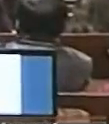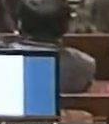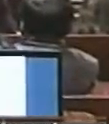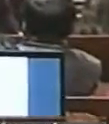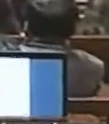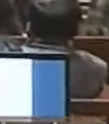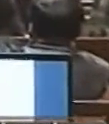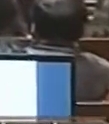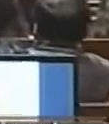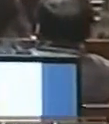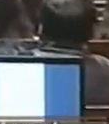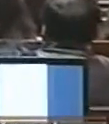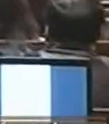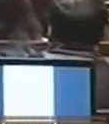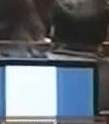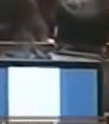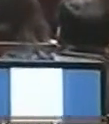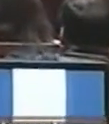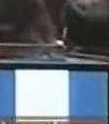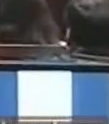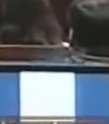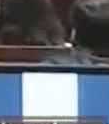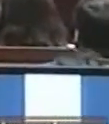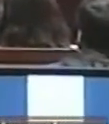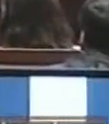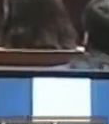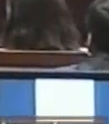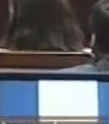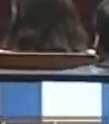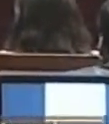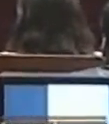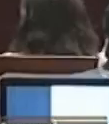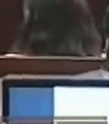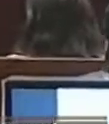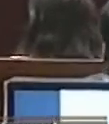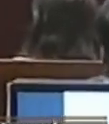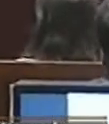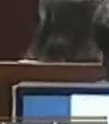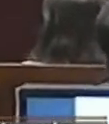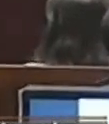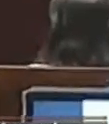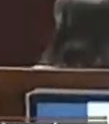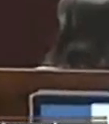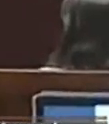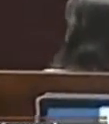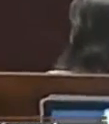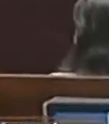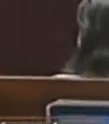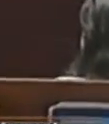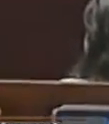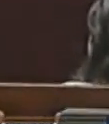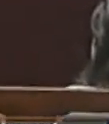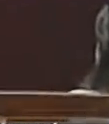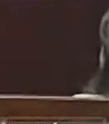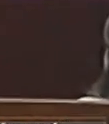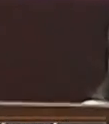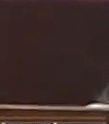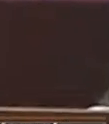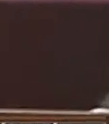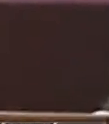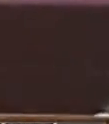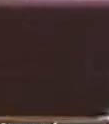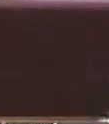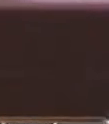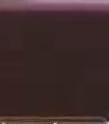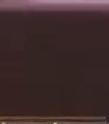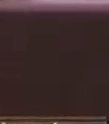ponentes, querido Manuel, estimado público. Bueno, yo estoy aquí como amiga, poeta, entonces lo que voy a hacer son